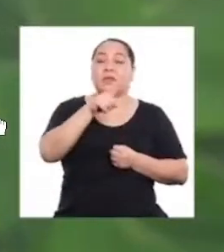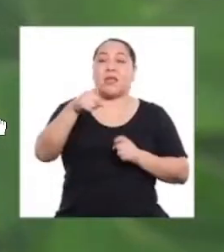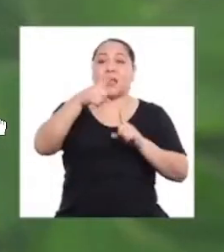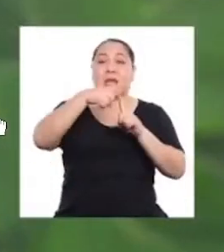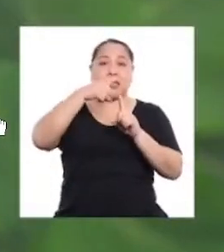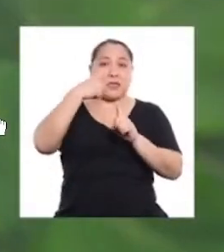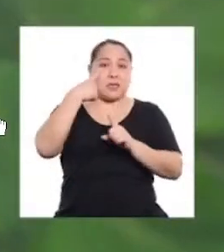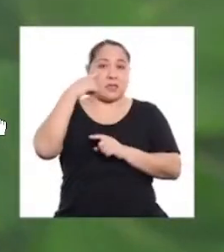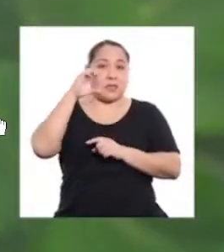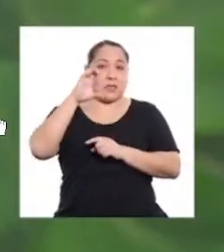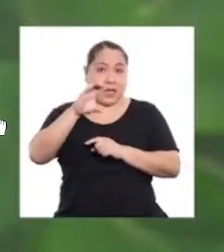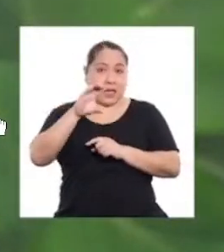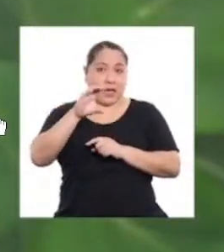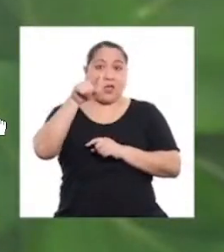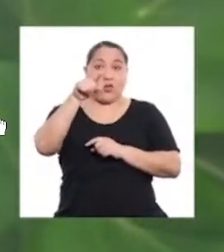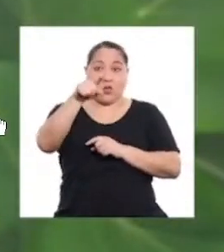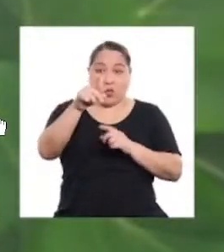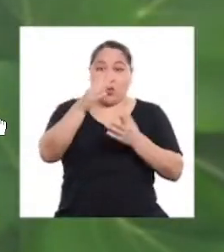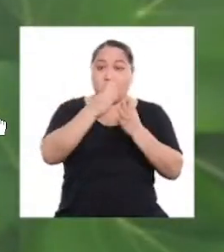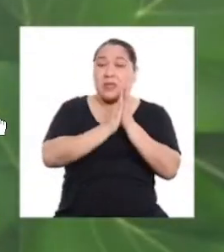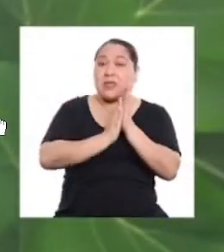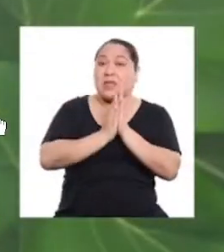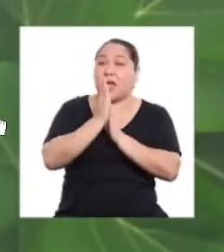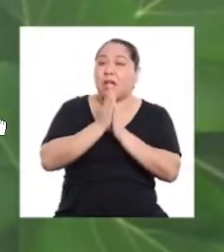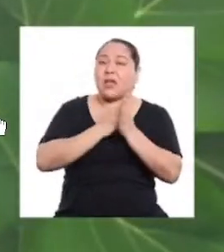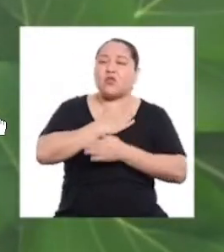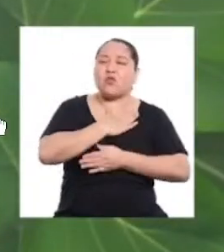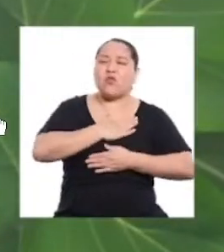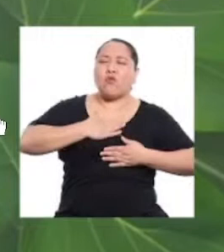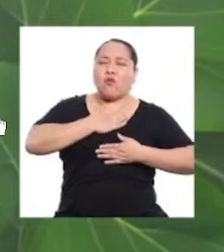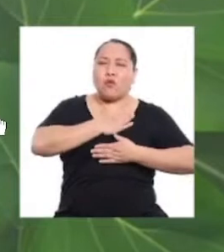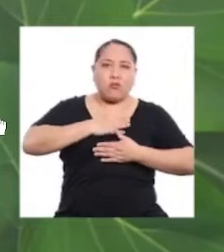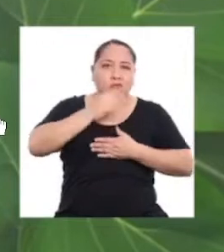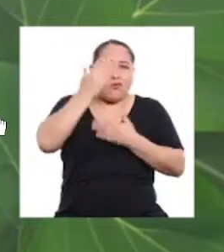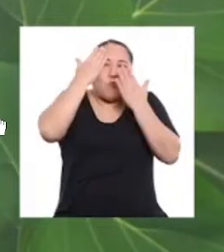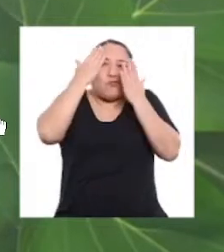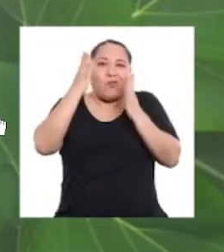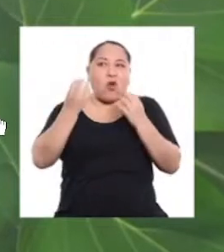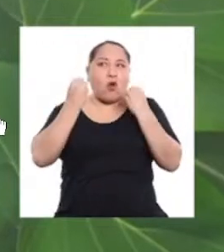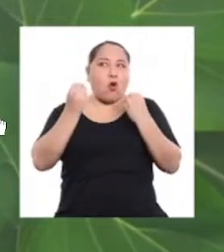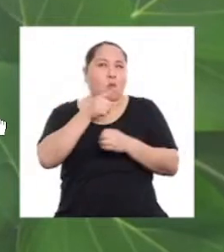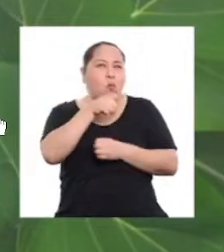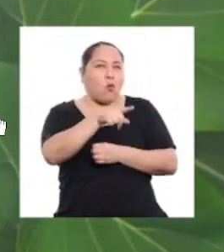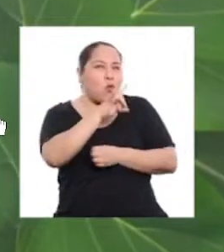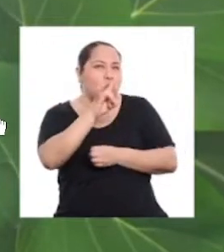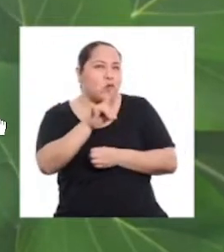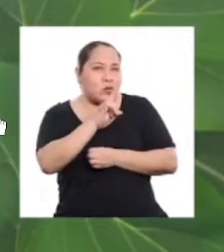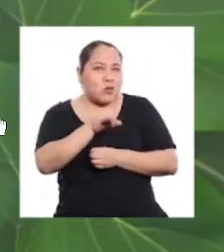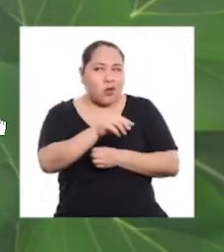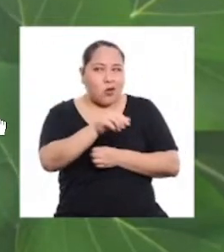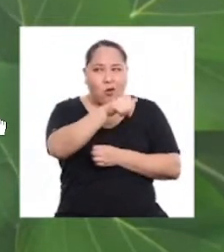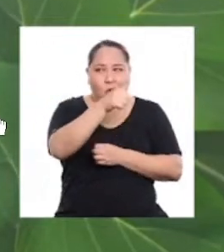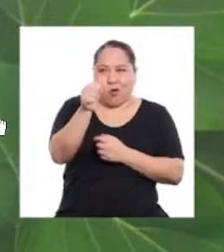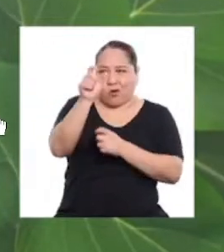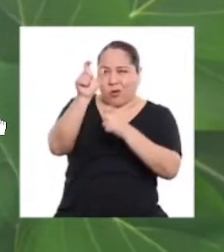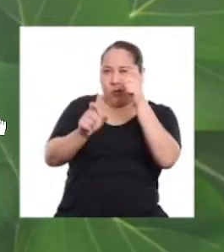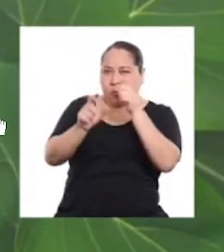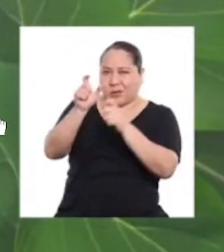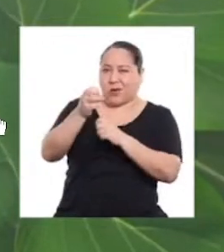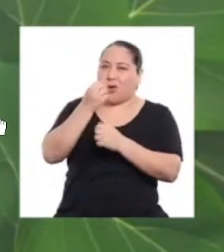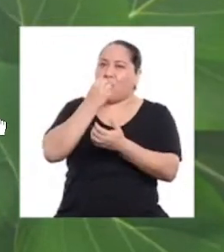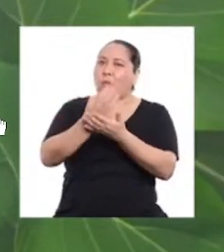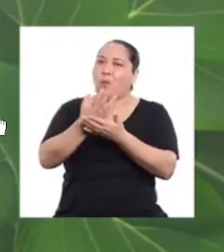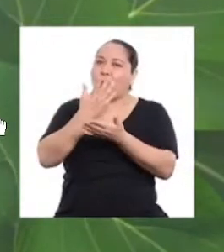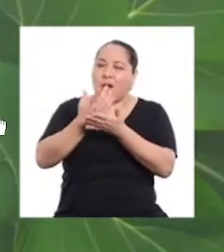Si las TIC quieres disfrutar y no sabes cómo las debes emplear, con otras personas